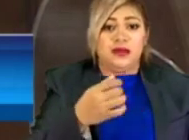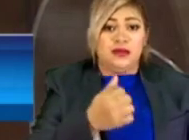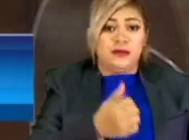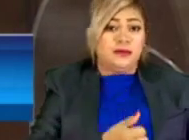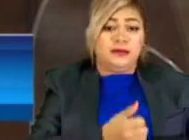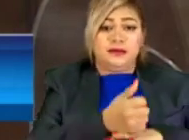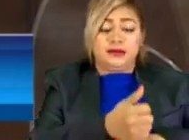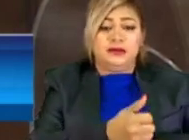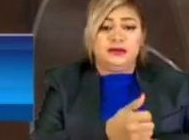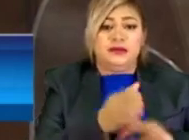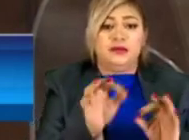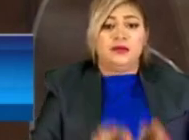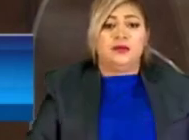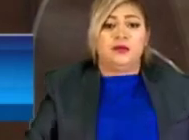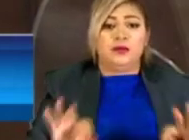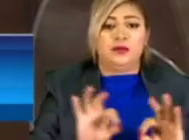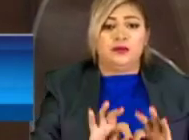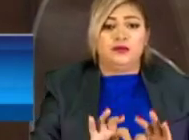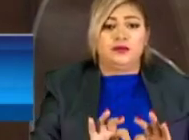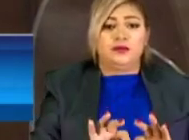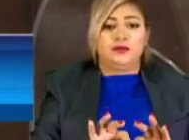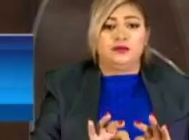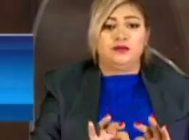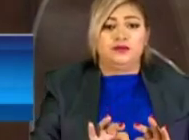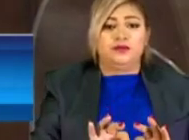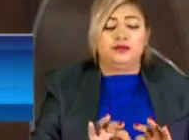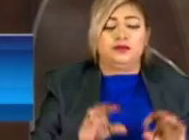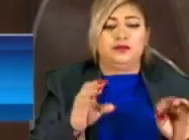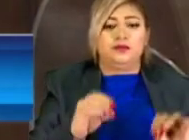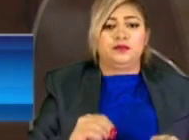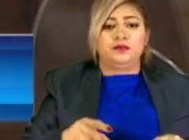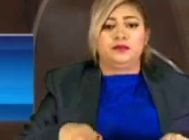Con previsión y oportunamente